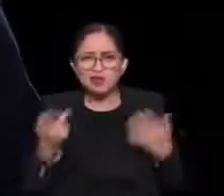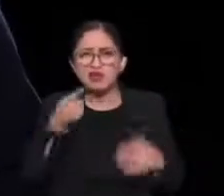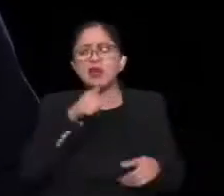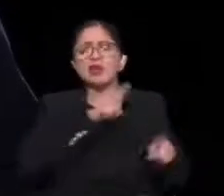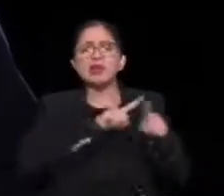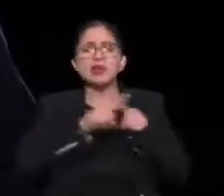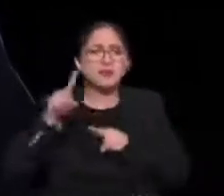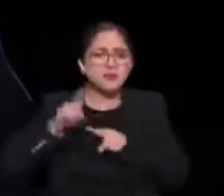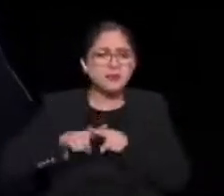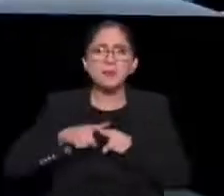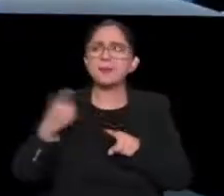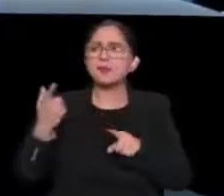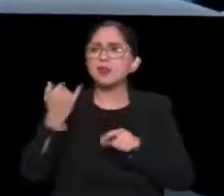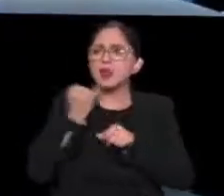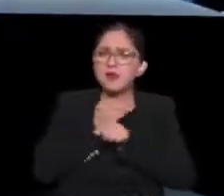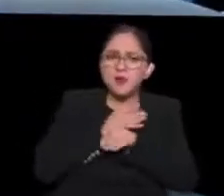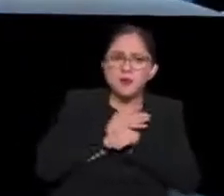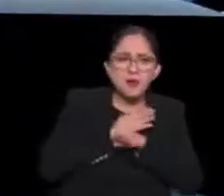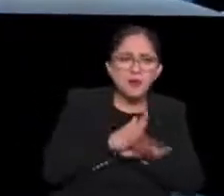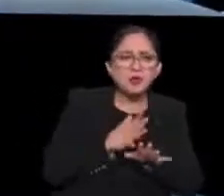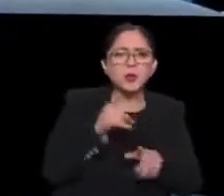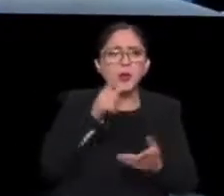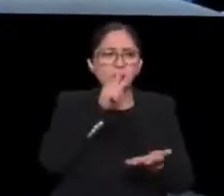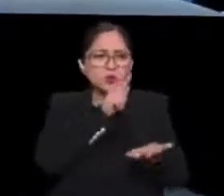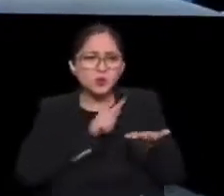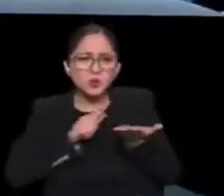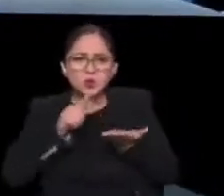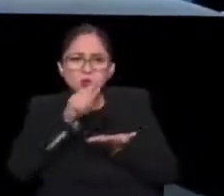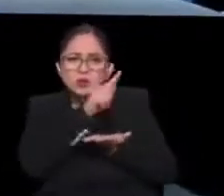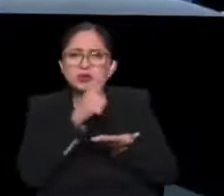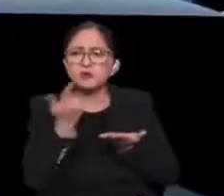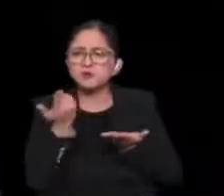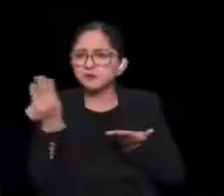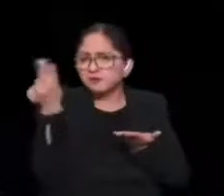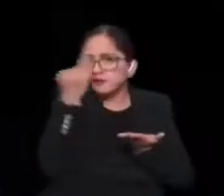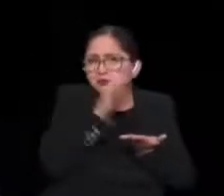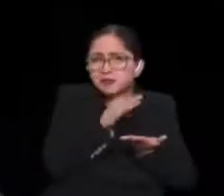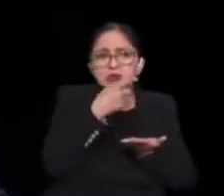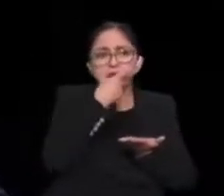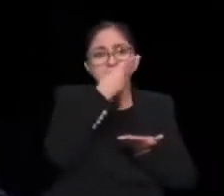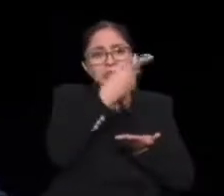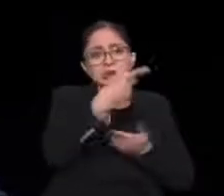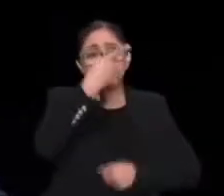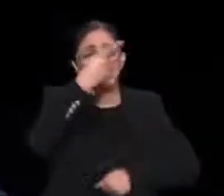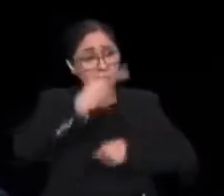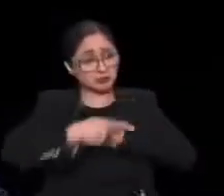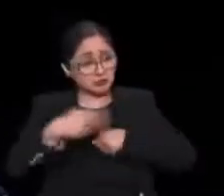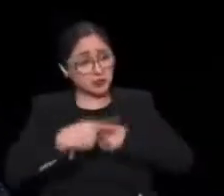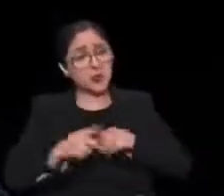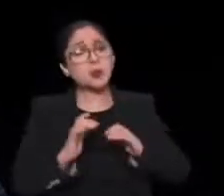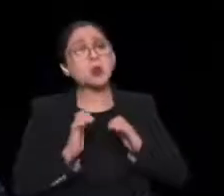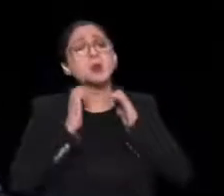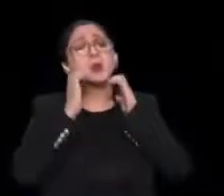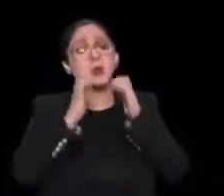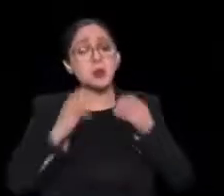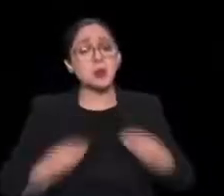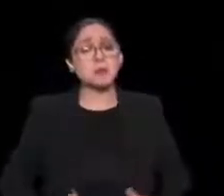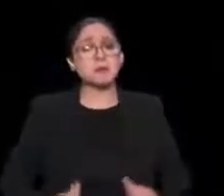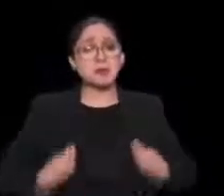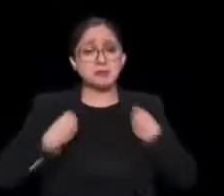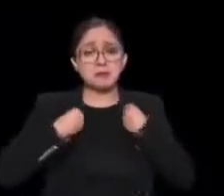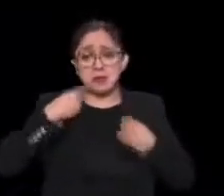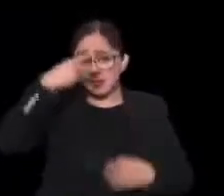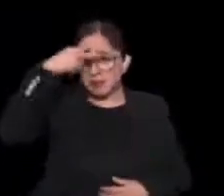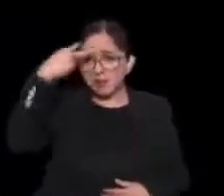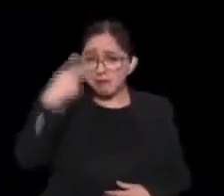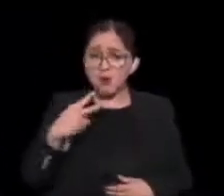estuvieron difundiendo mensajes en Twitter diciendo que pues era peligroso vivir en México y que estábamos al borde de un